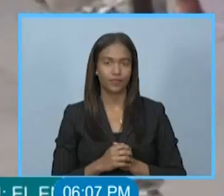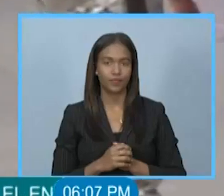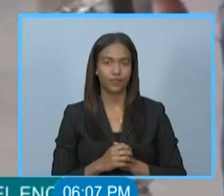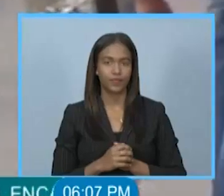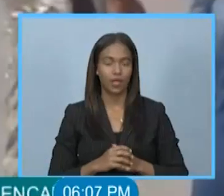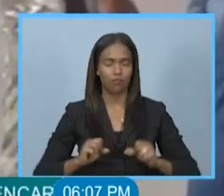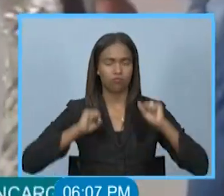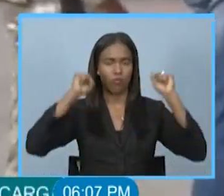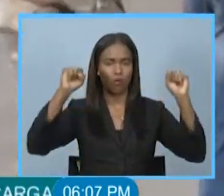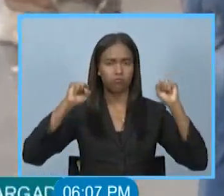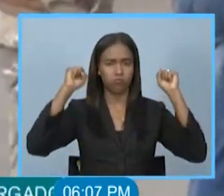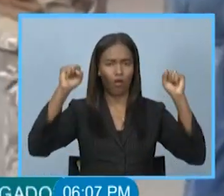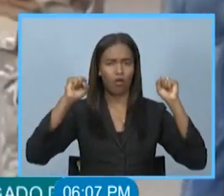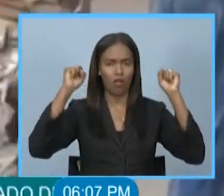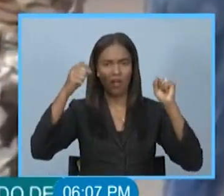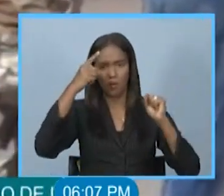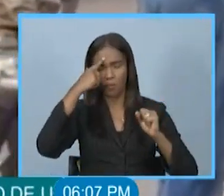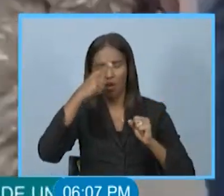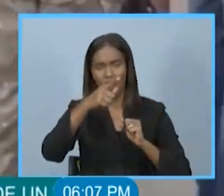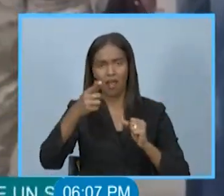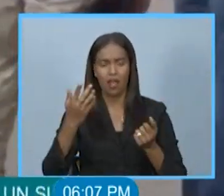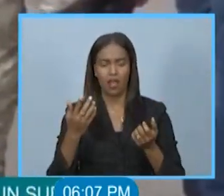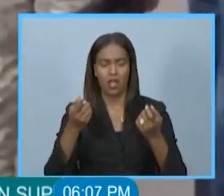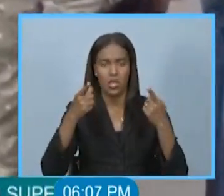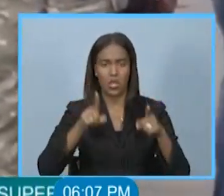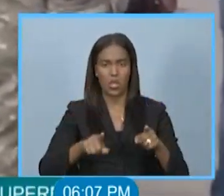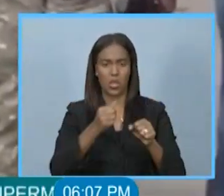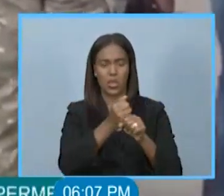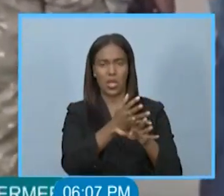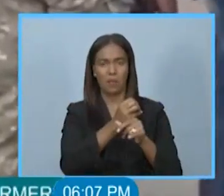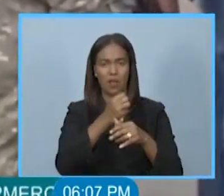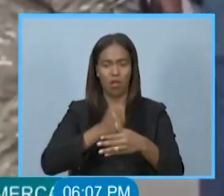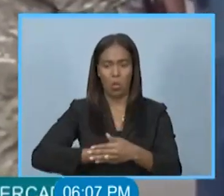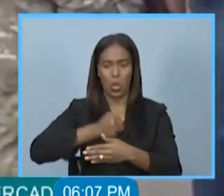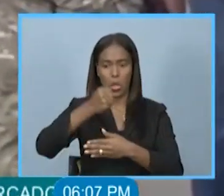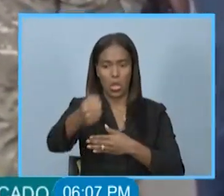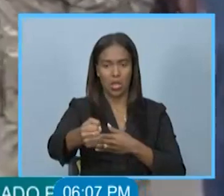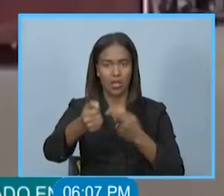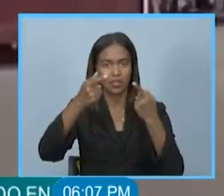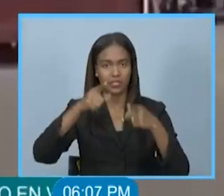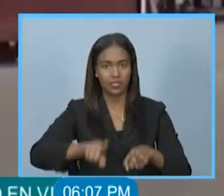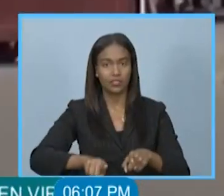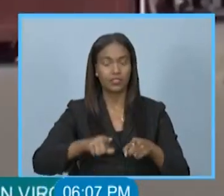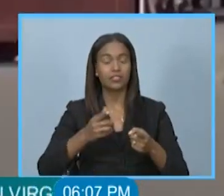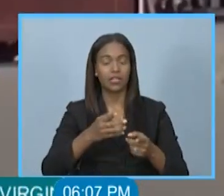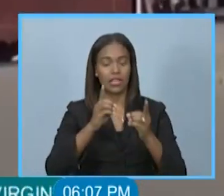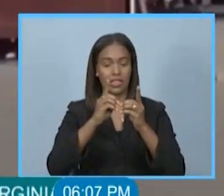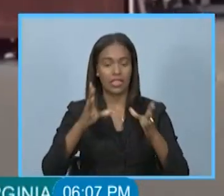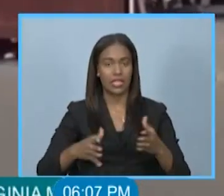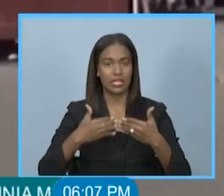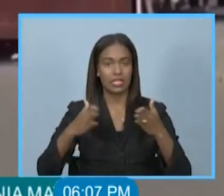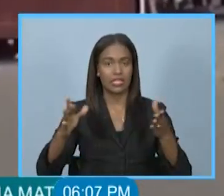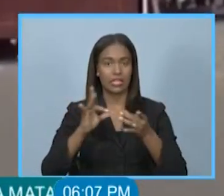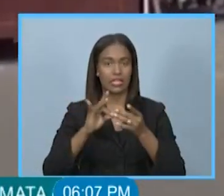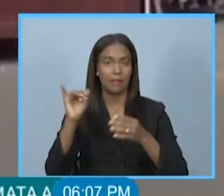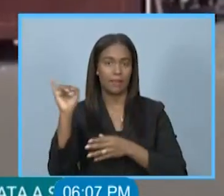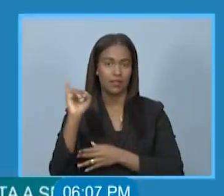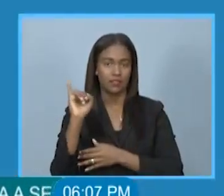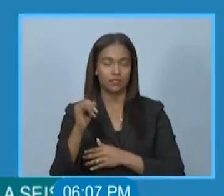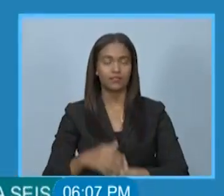en protesta por supuestos maltratos durante el proceso de deportación que lleva a cabo la dirección general de